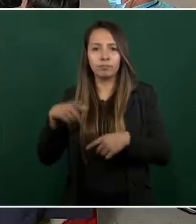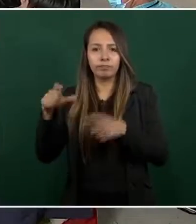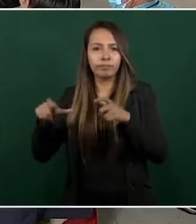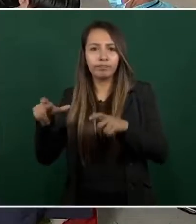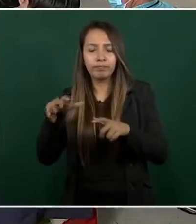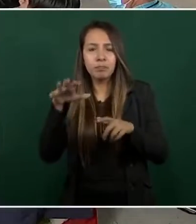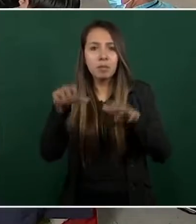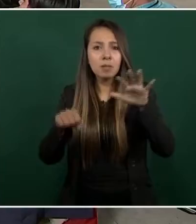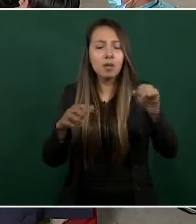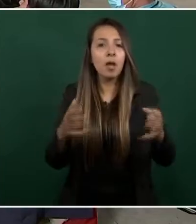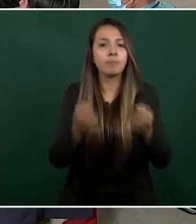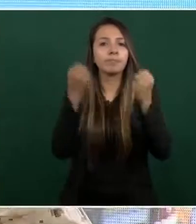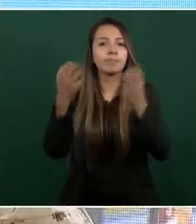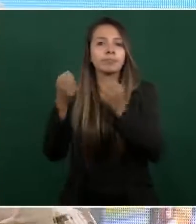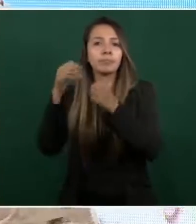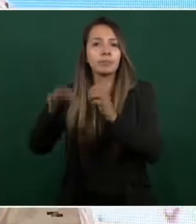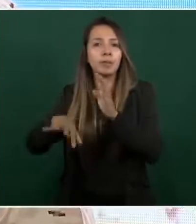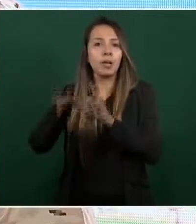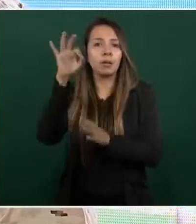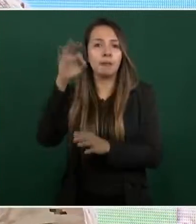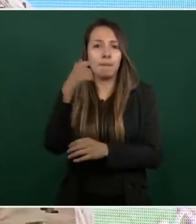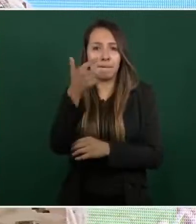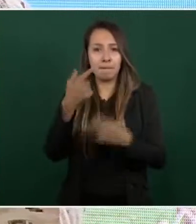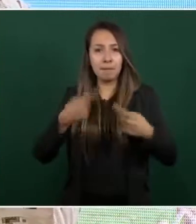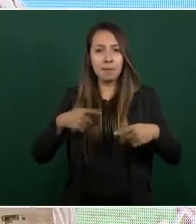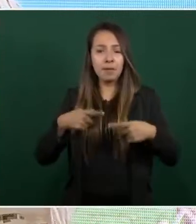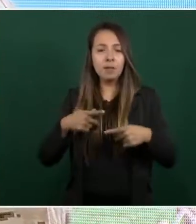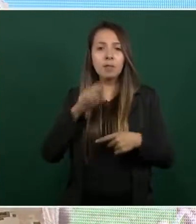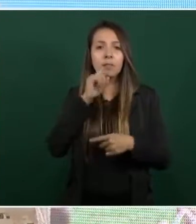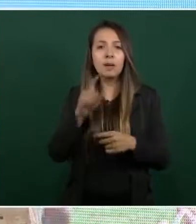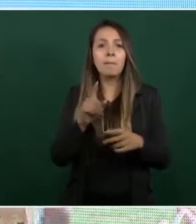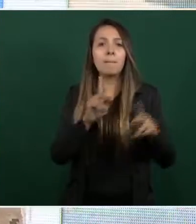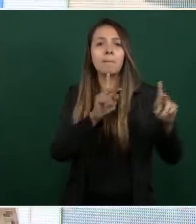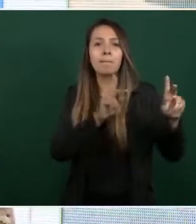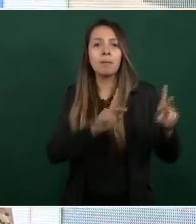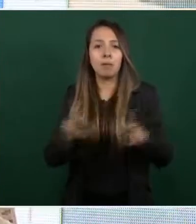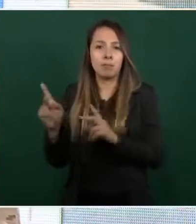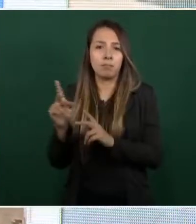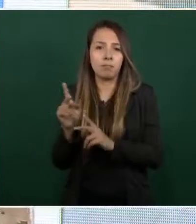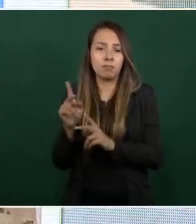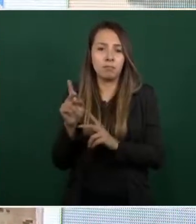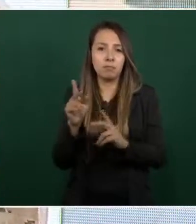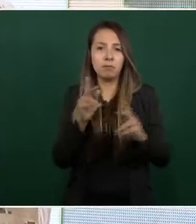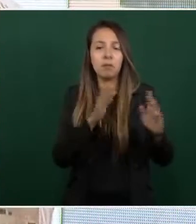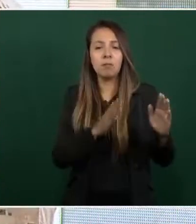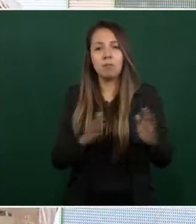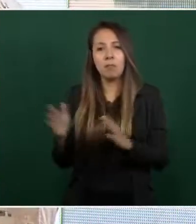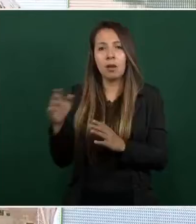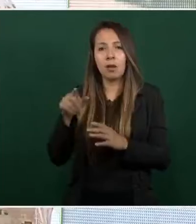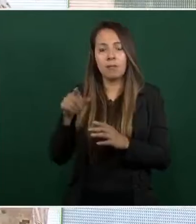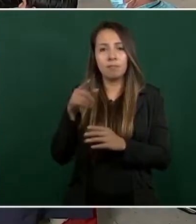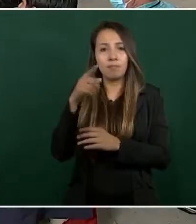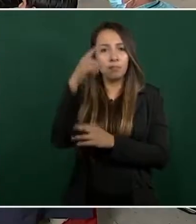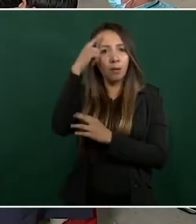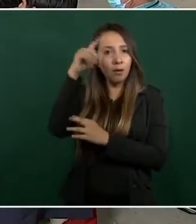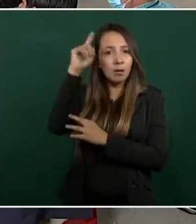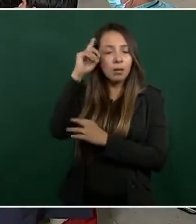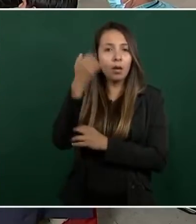7 personas. Y en cuanto al plan de N3, plan Marina y plan de la Guardia Nacional, aquí en Baja California se